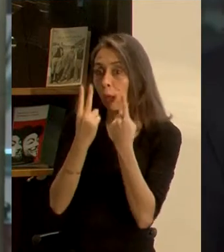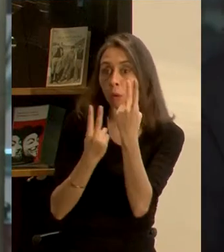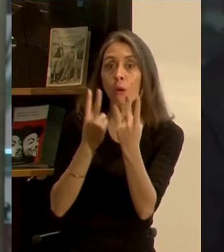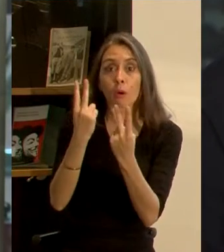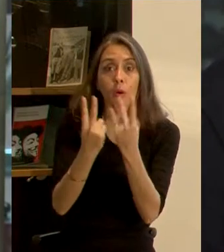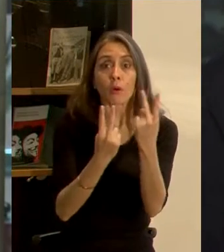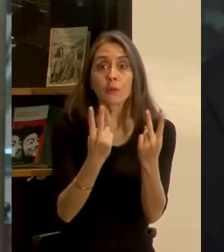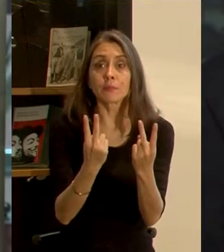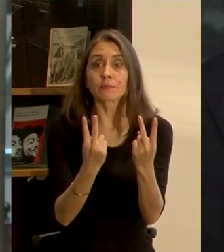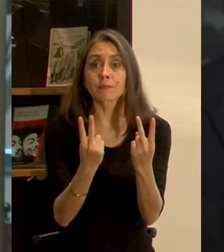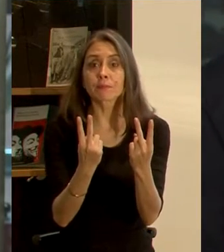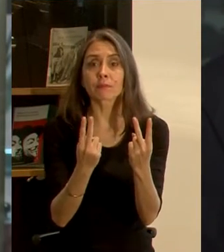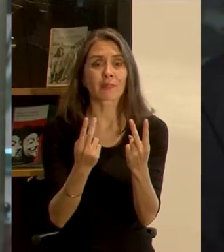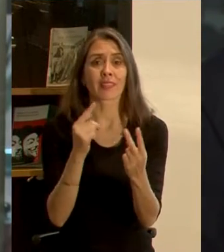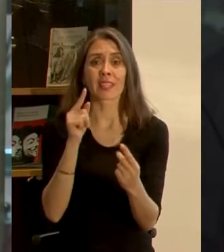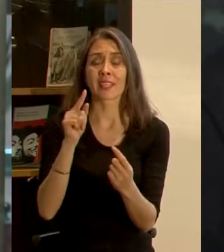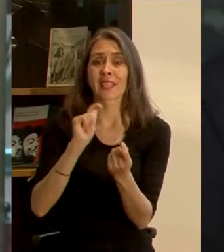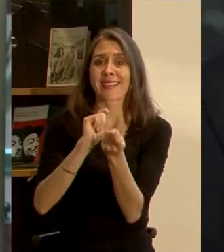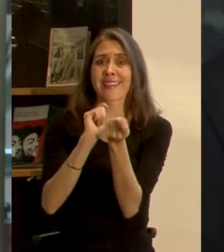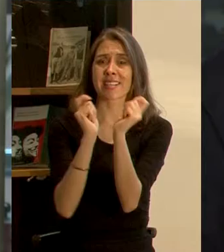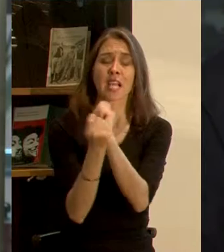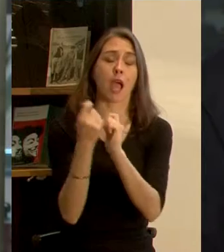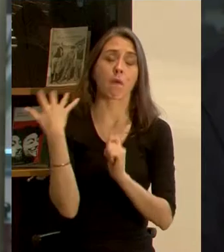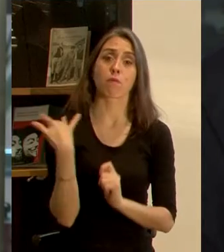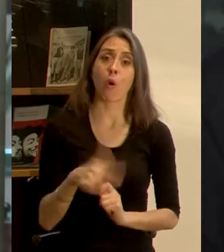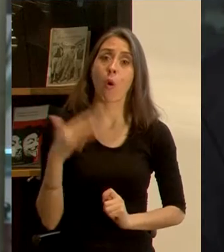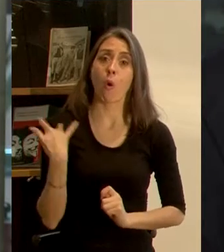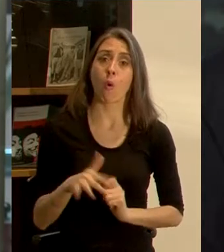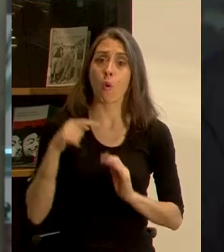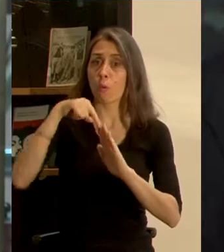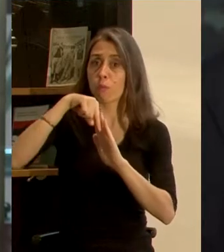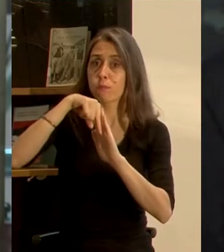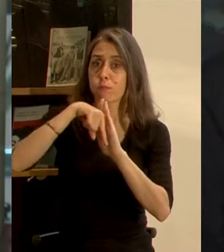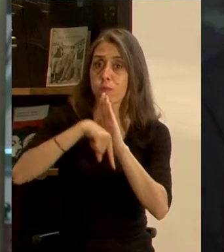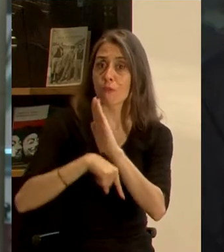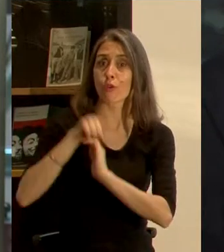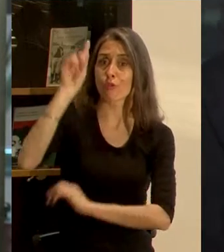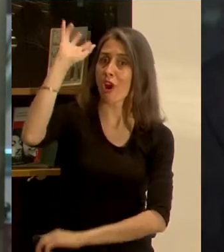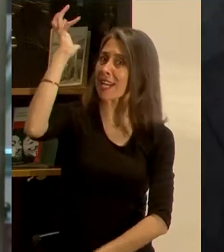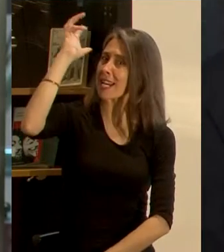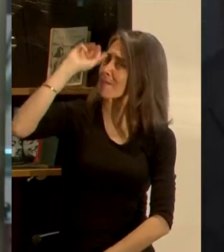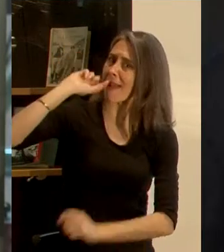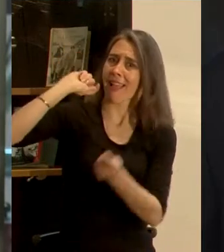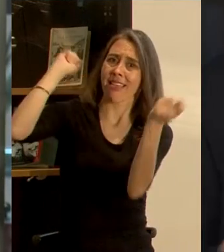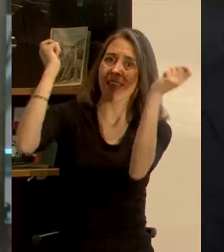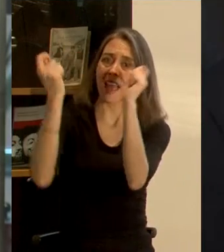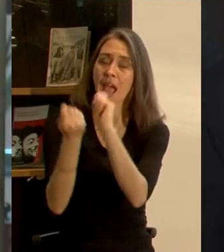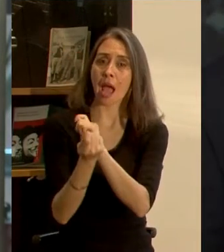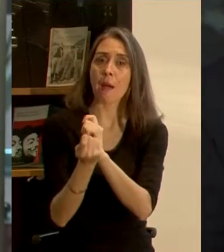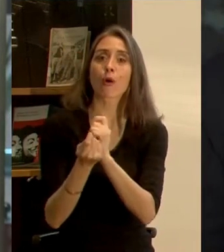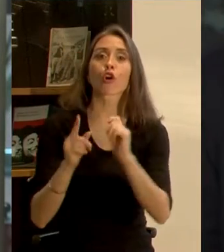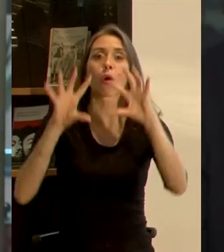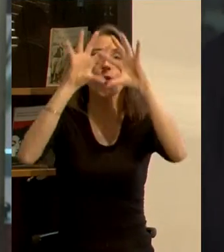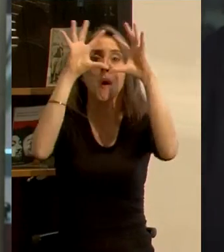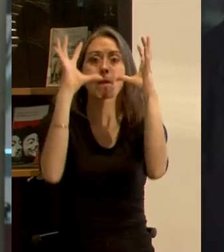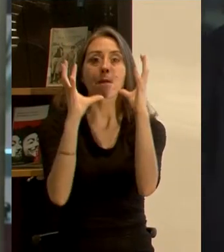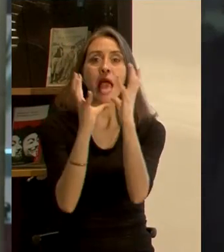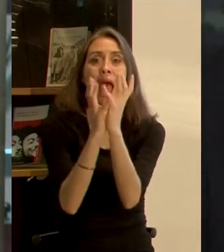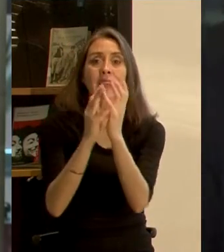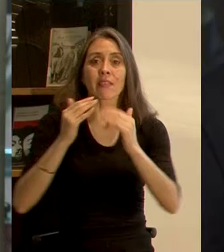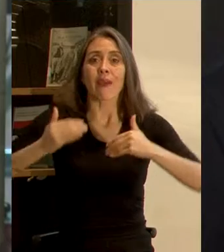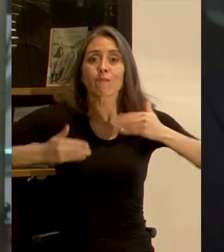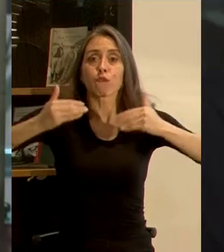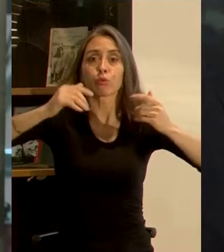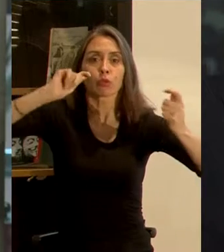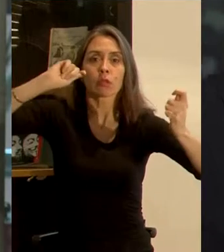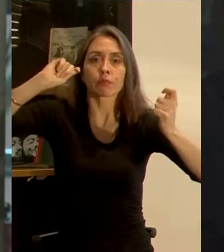cómo estamos teniendo cambios muy, muy profundos del clima, del metabolismo planetario, pero que a nosotros nos